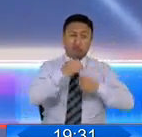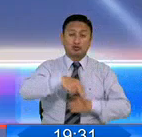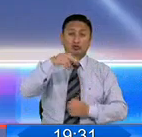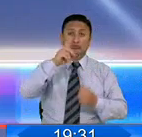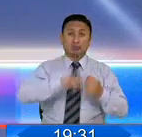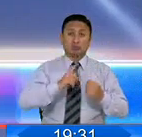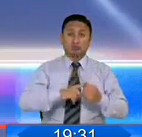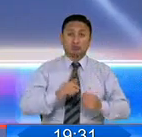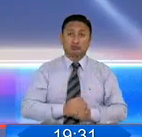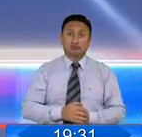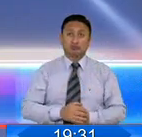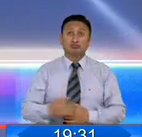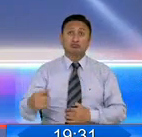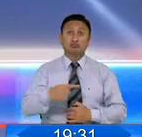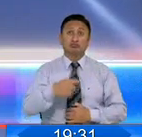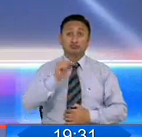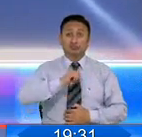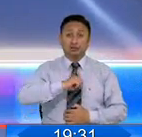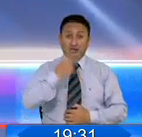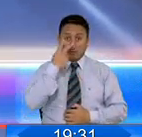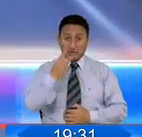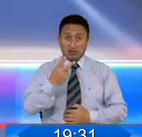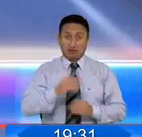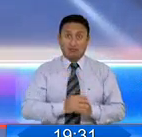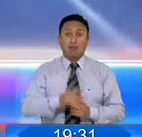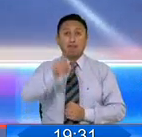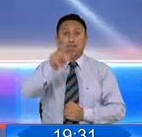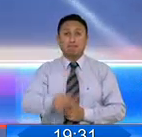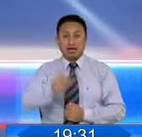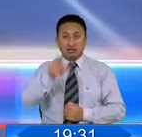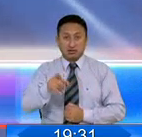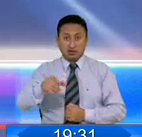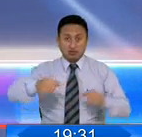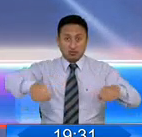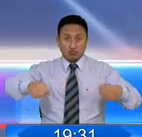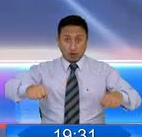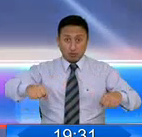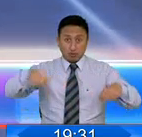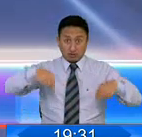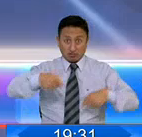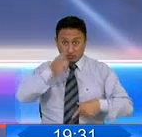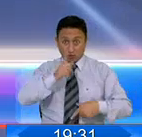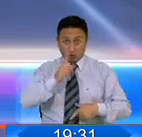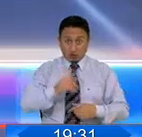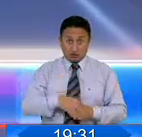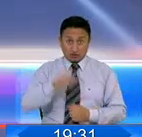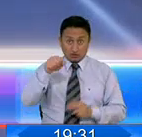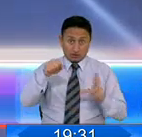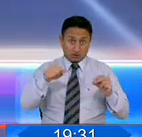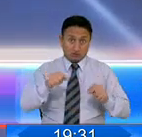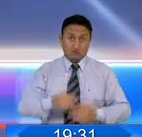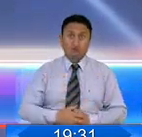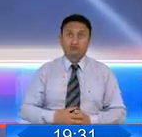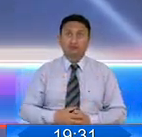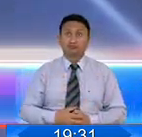cuando este trataba de verificar si las personas que conducían un vehículo se encontraban en estado de